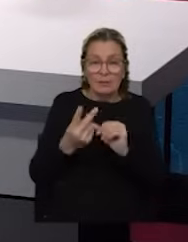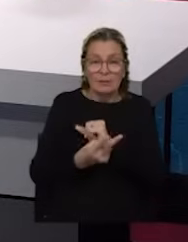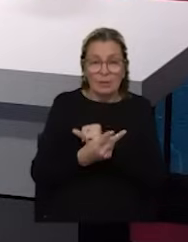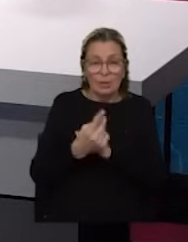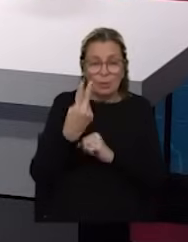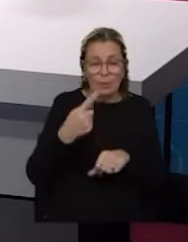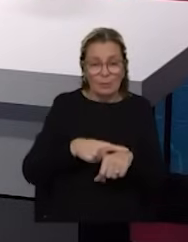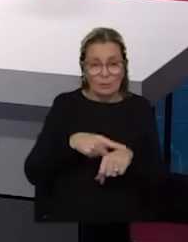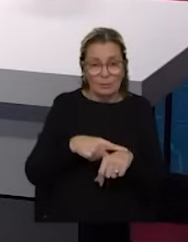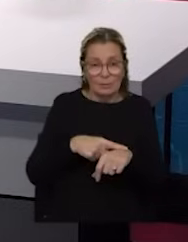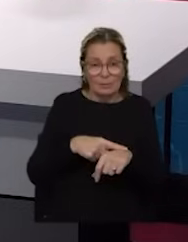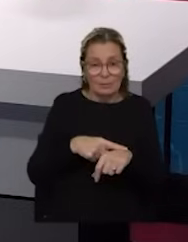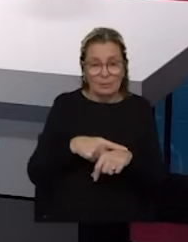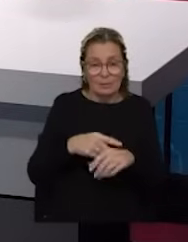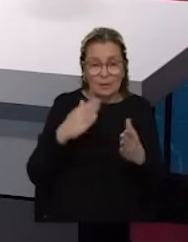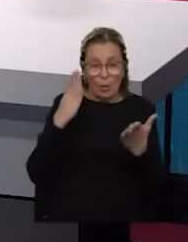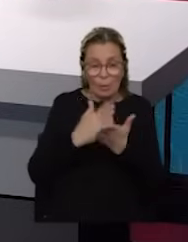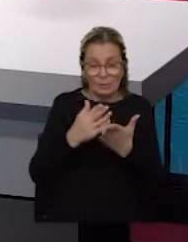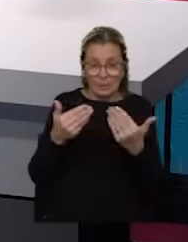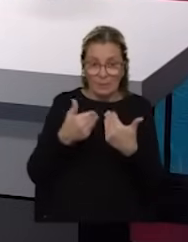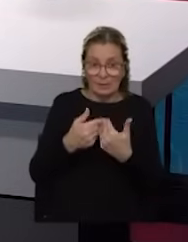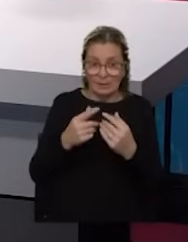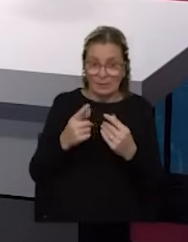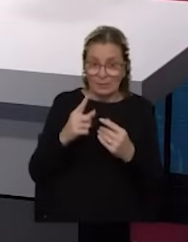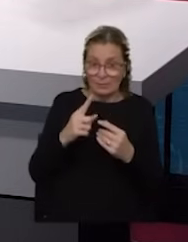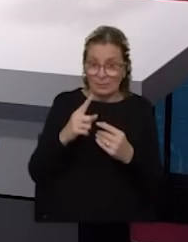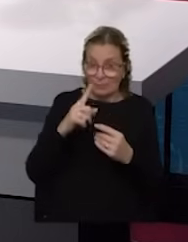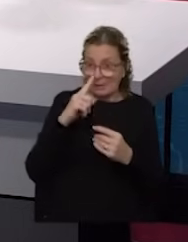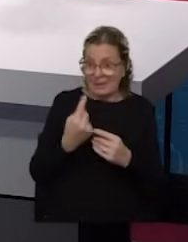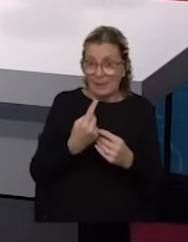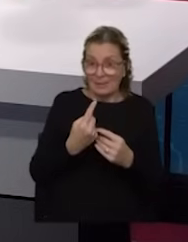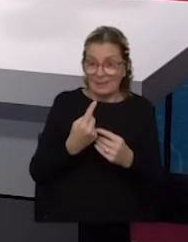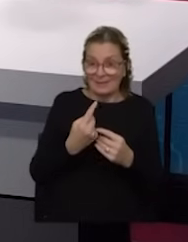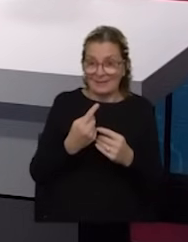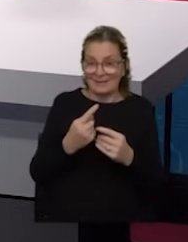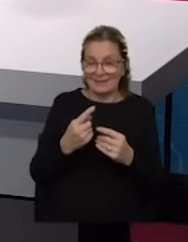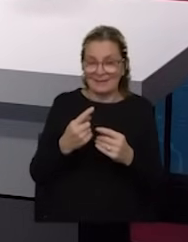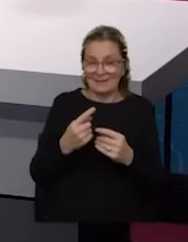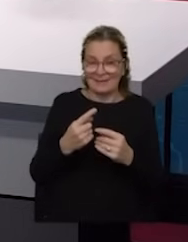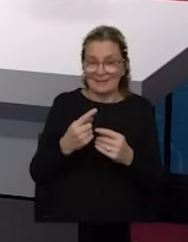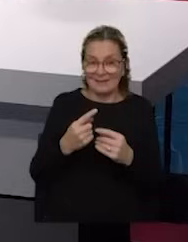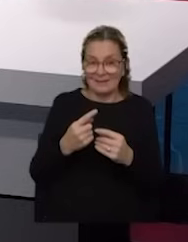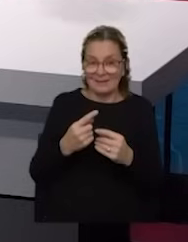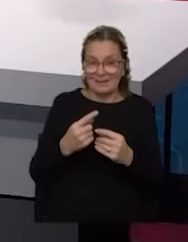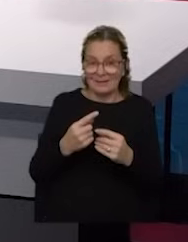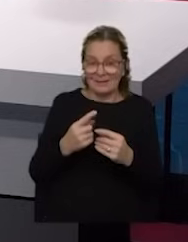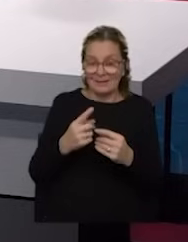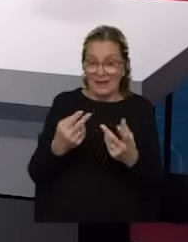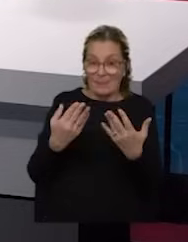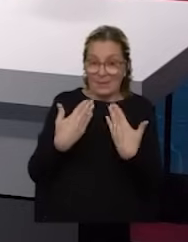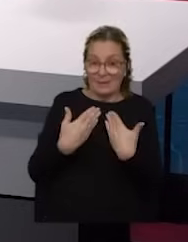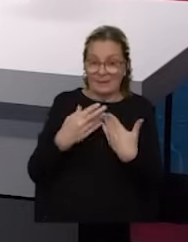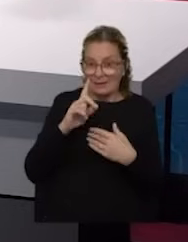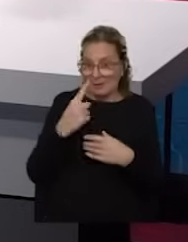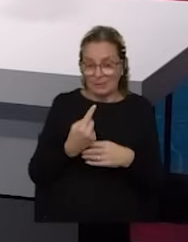quedan dos minutos pero creo que Martín haga la última le pido a los dos poder de Martín para preguntar y betiana para responder a